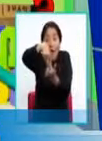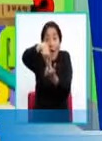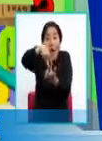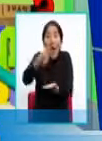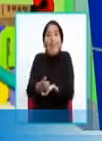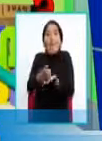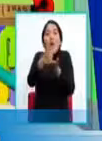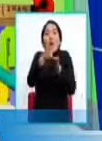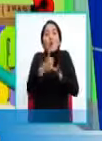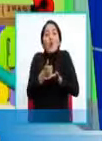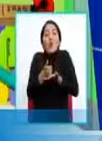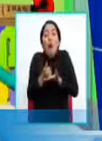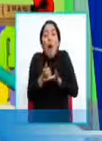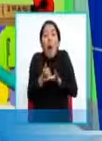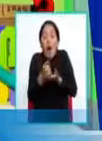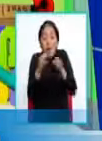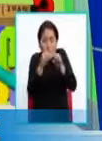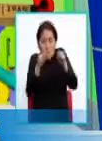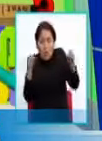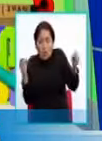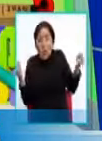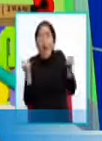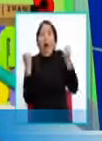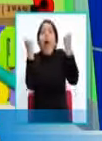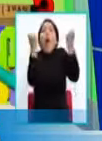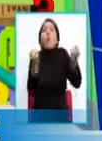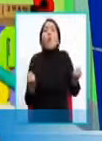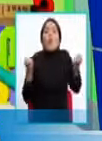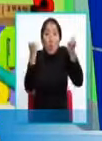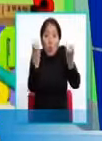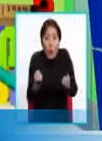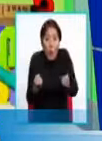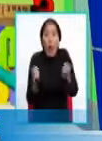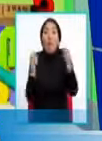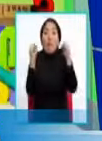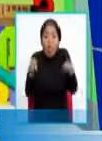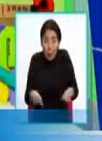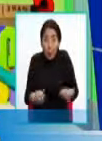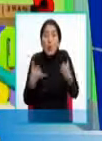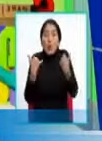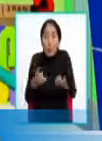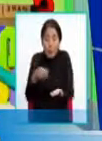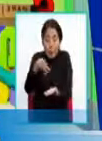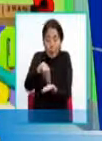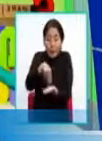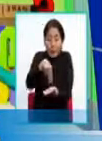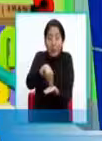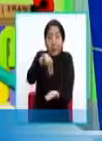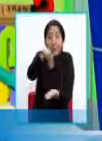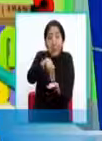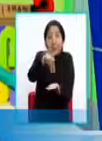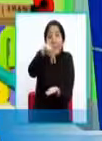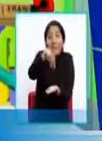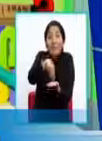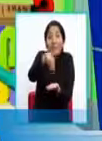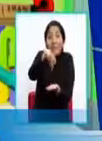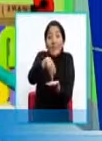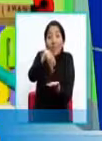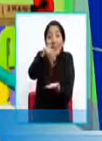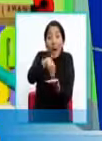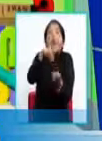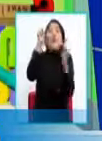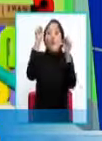Entonces, al principio, más o menos que funciona, pero ciertamente no es lo mismo estar en el aula y las condiciones